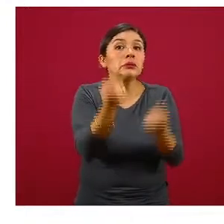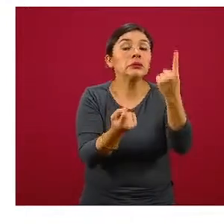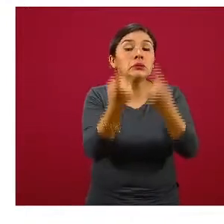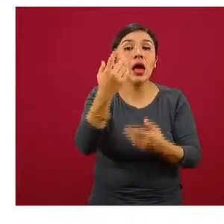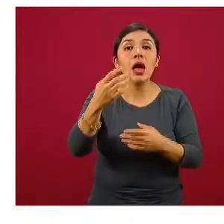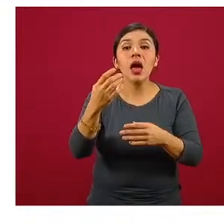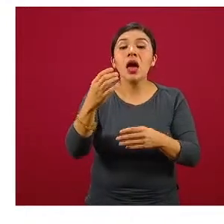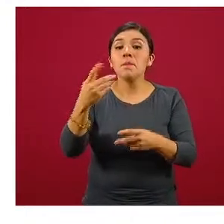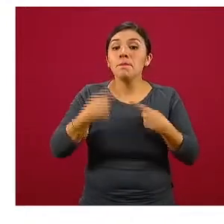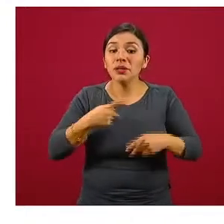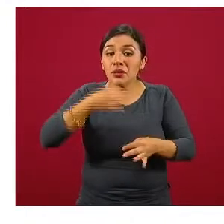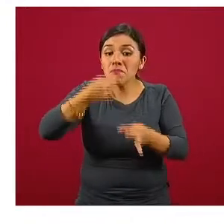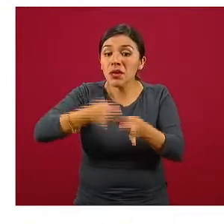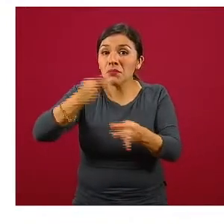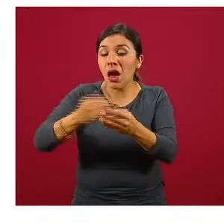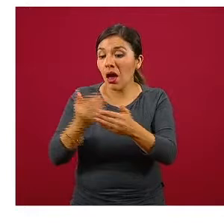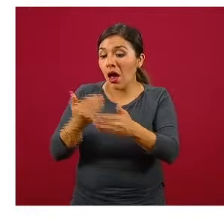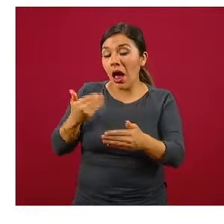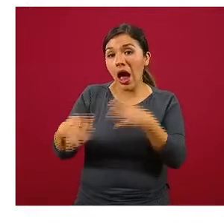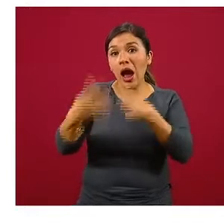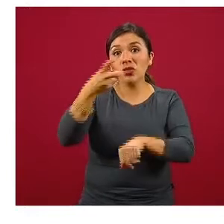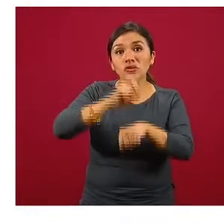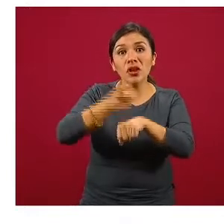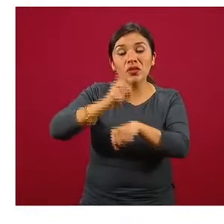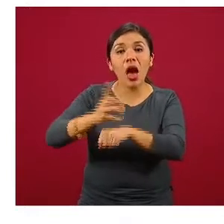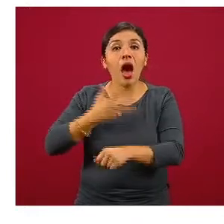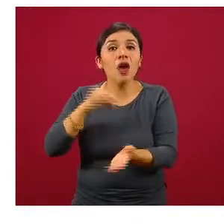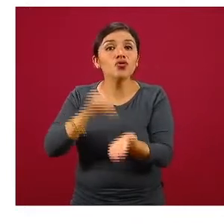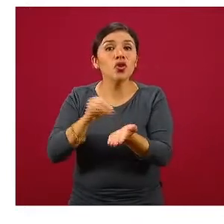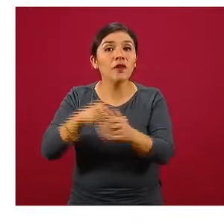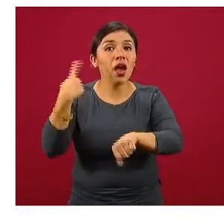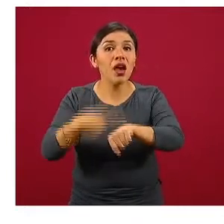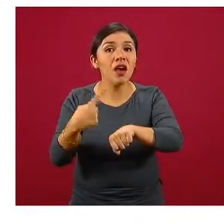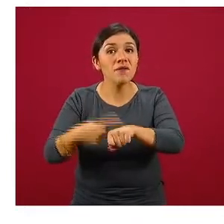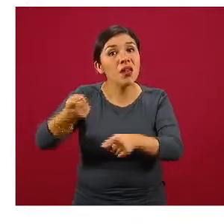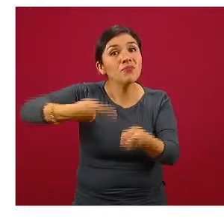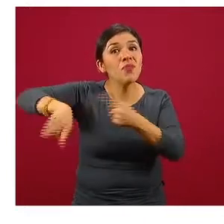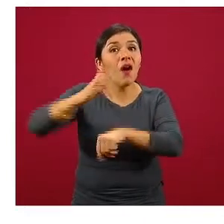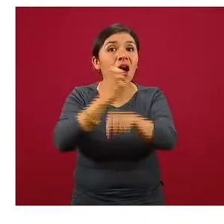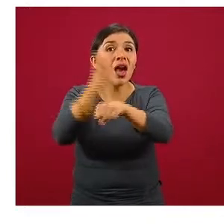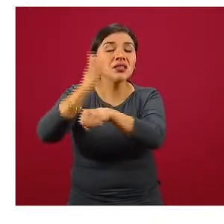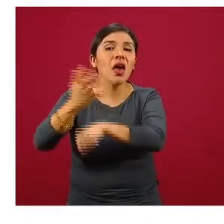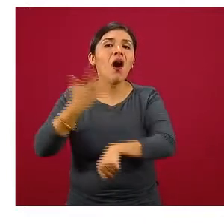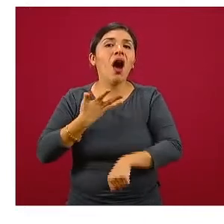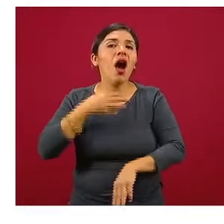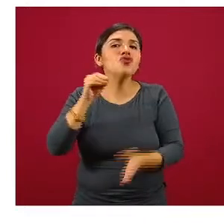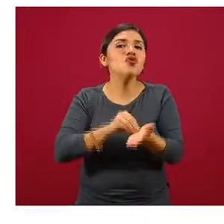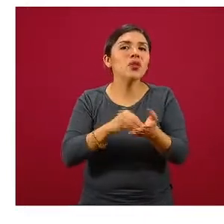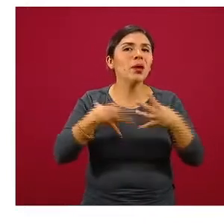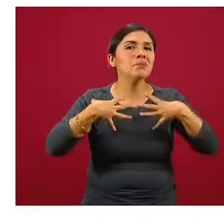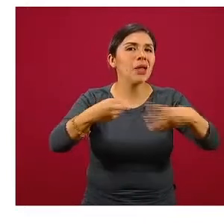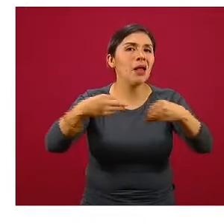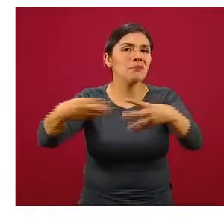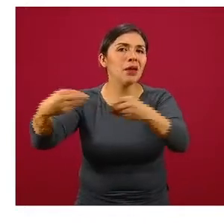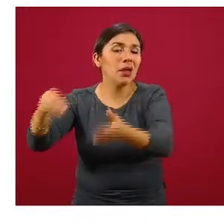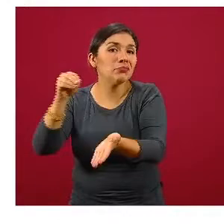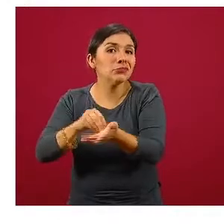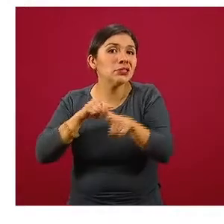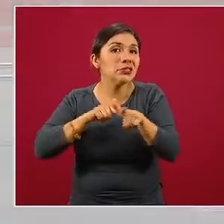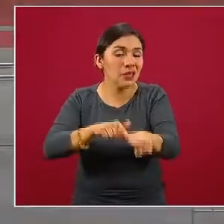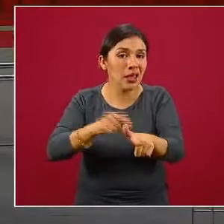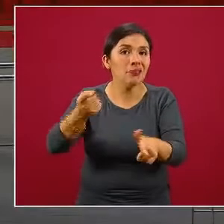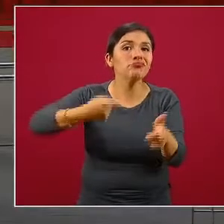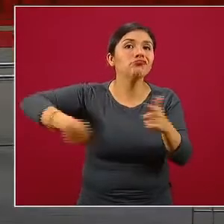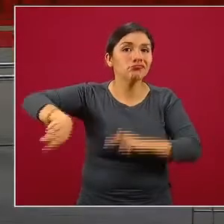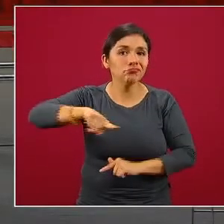últimos 14 días se mantienen activos, es decir, que la transmisión en estas entidades federativas continúe, se mantenga activa y por